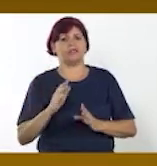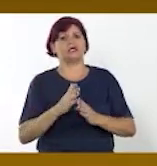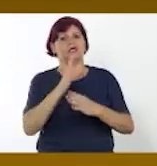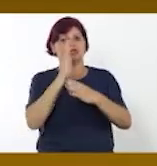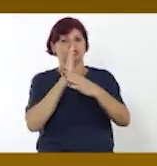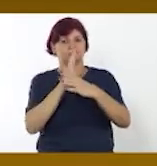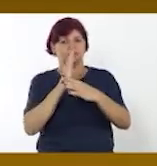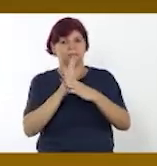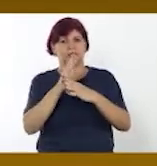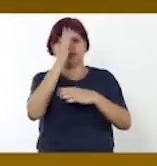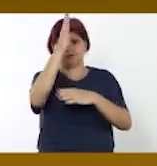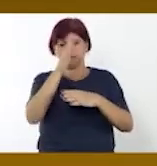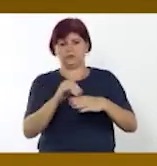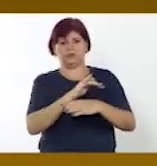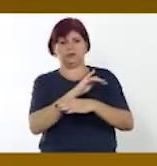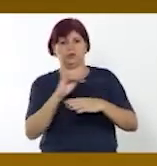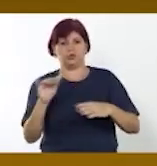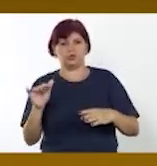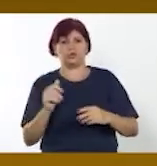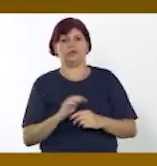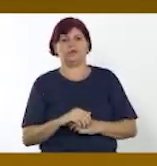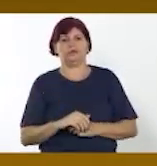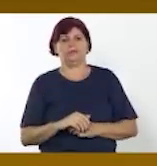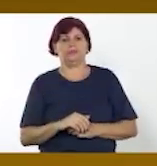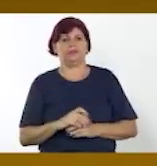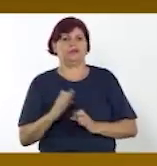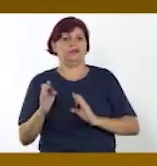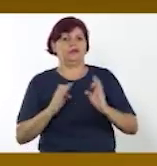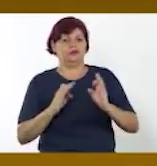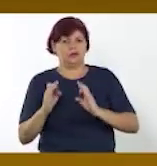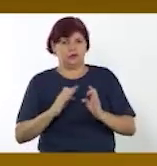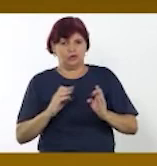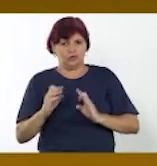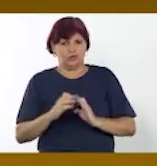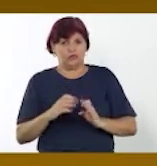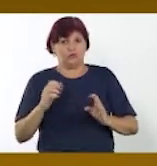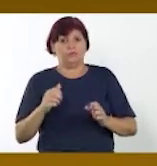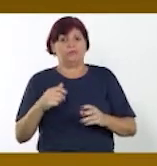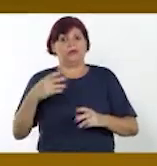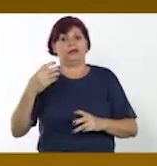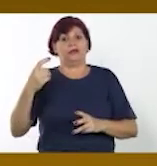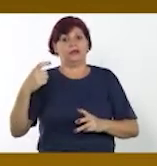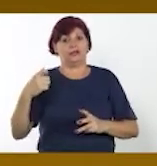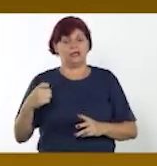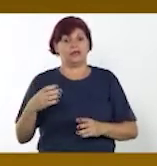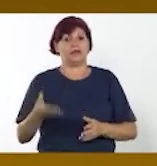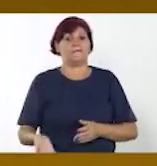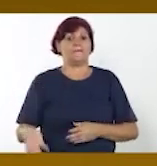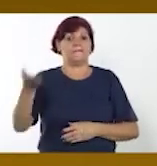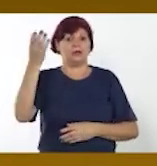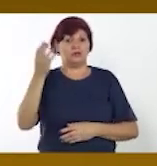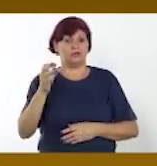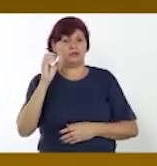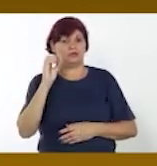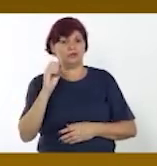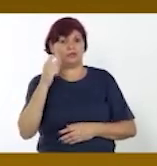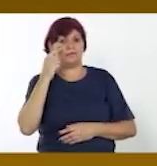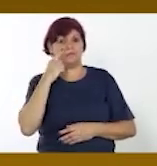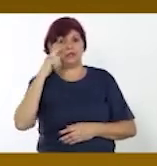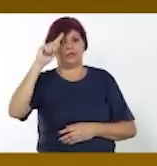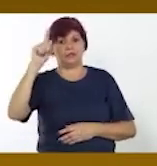Acuérdense que es simétrica con respecto al origen de coordenadas. La función es positiva para las x mayores que